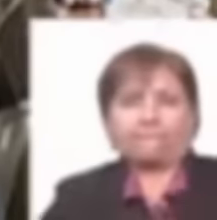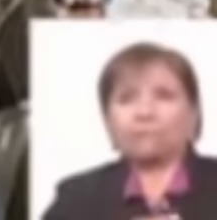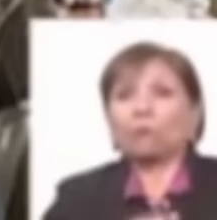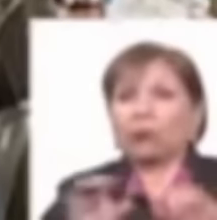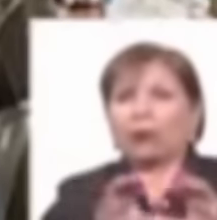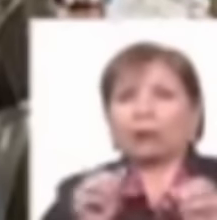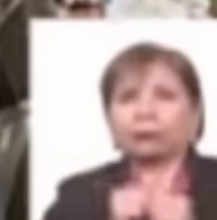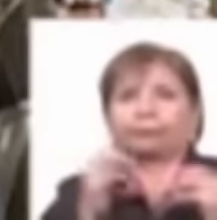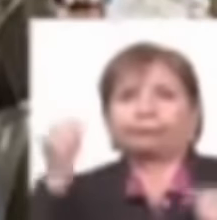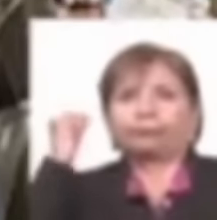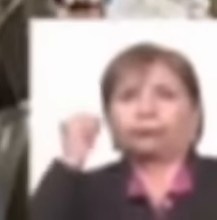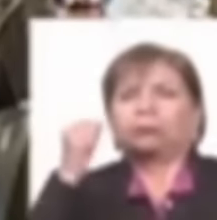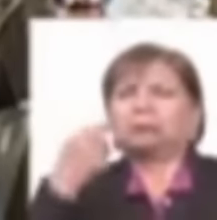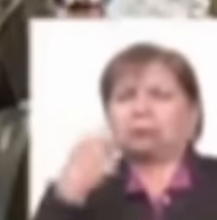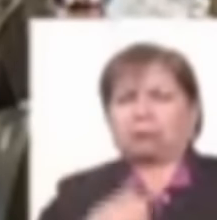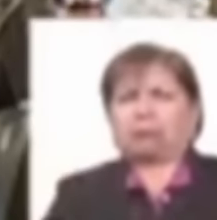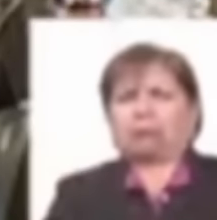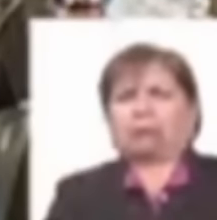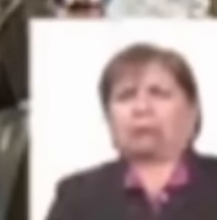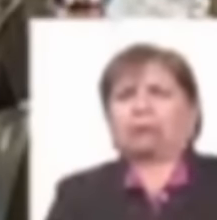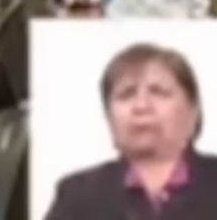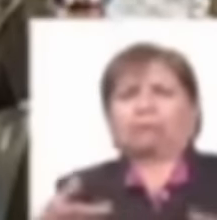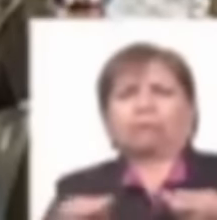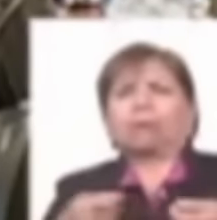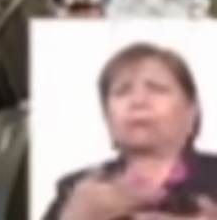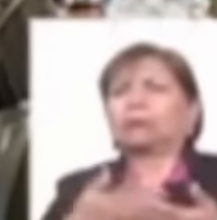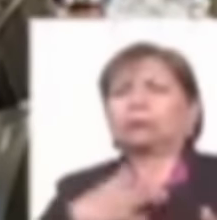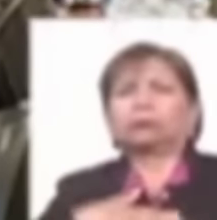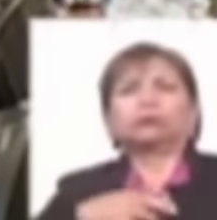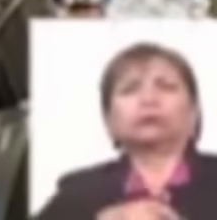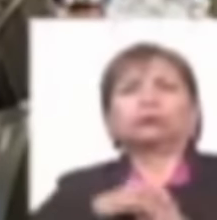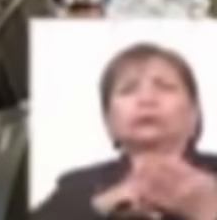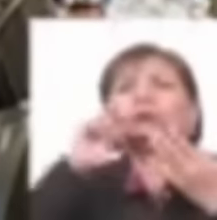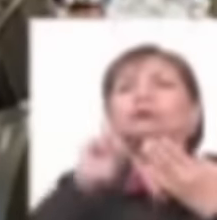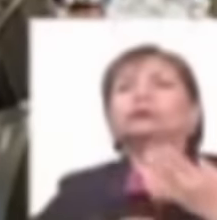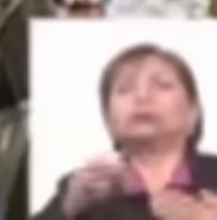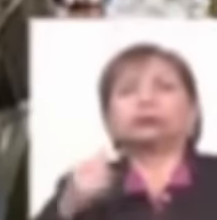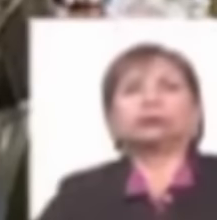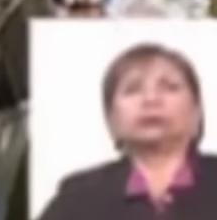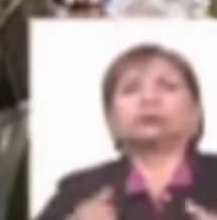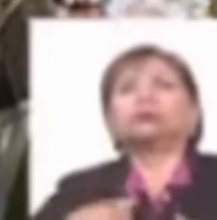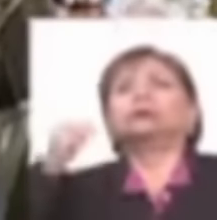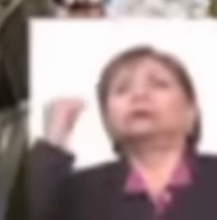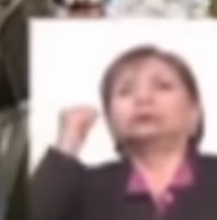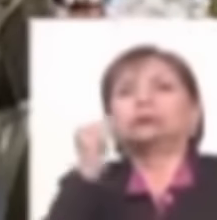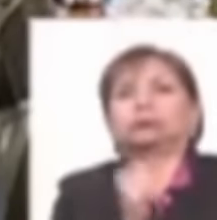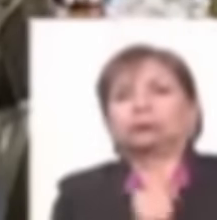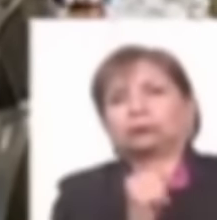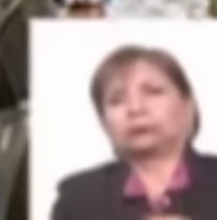han generado derechos personales ligados a su proyecto de vida y al derecho al